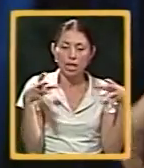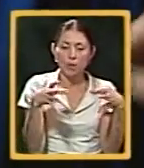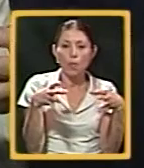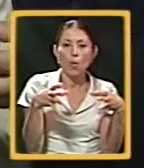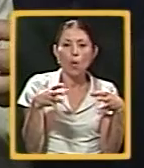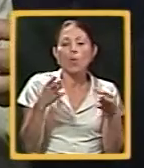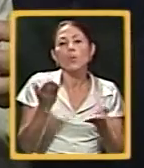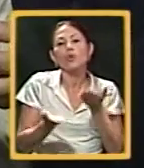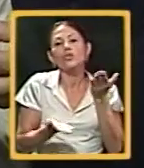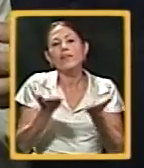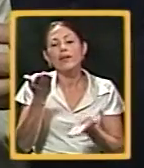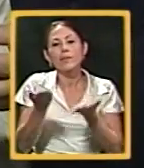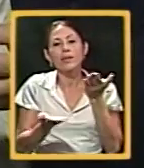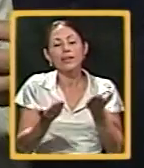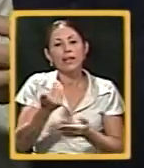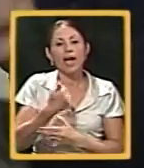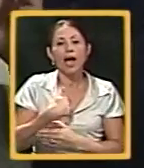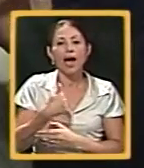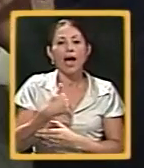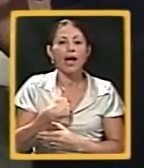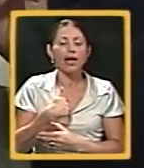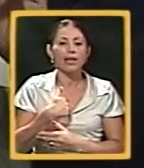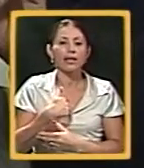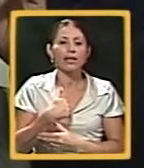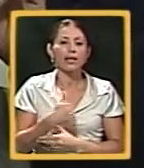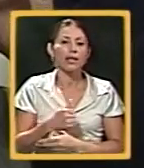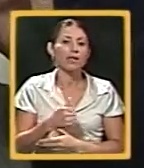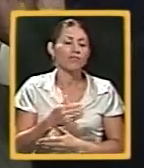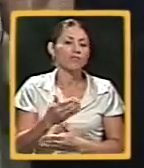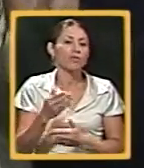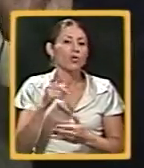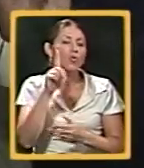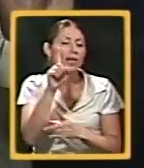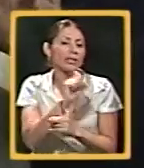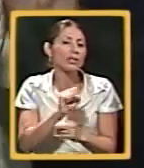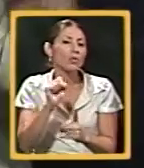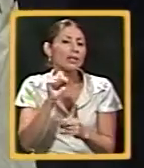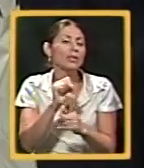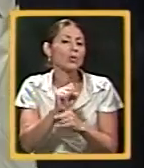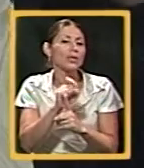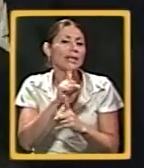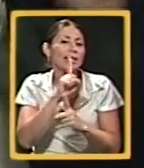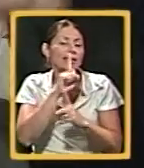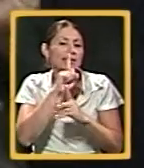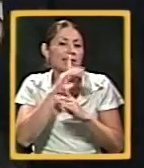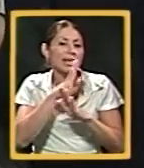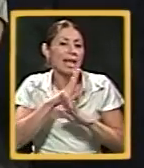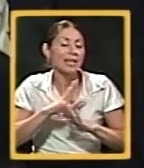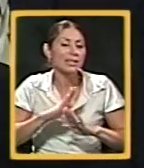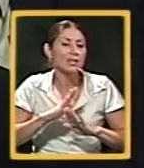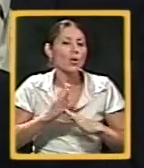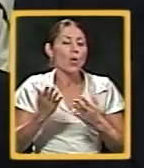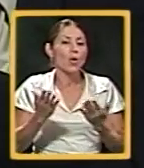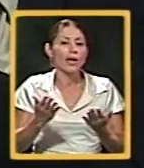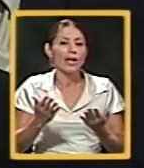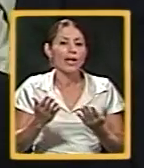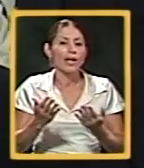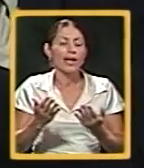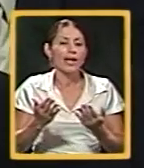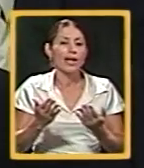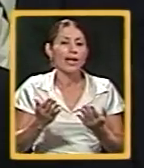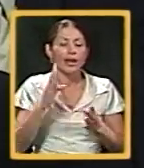posiblemente hay un aspecto mucho de silencio, y silencio puede ser en mitad del ruido, pero de